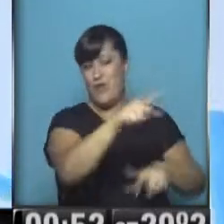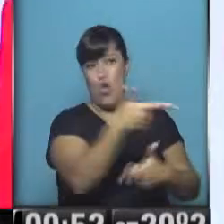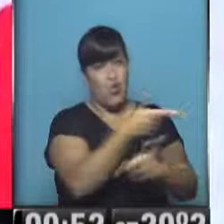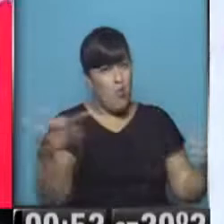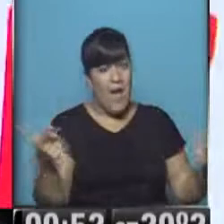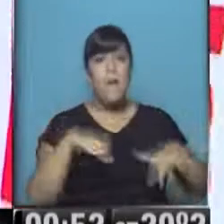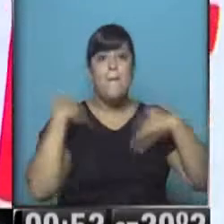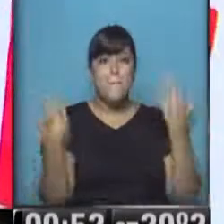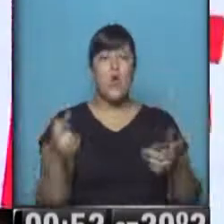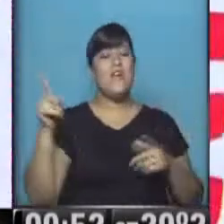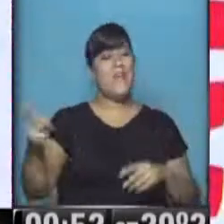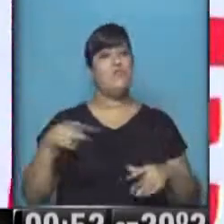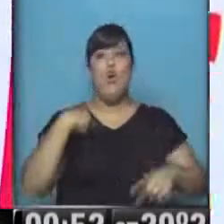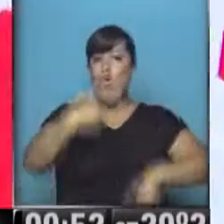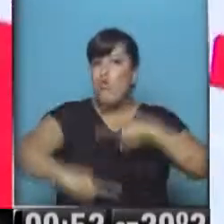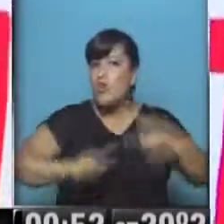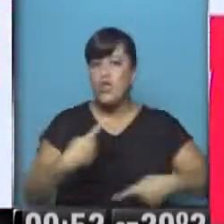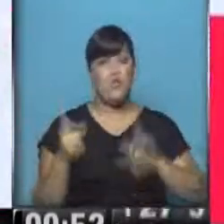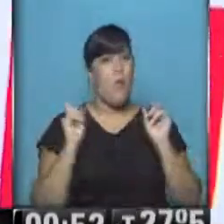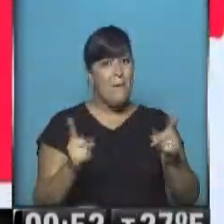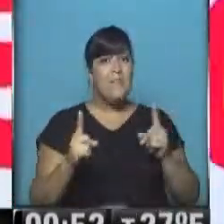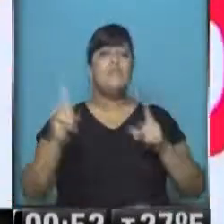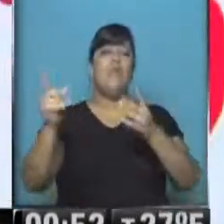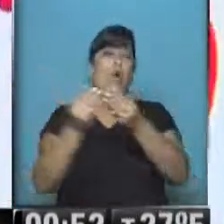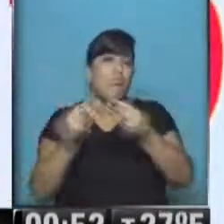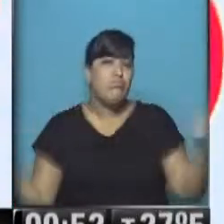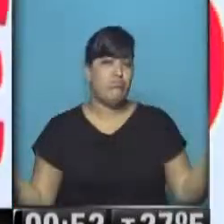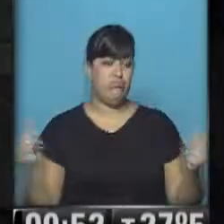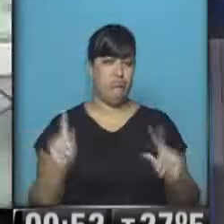lourdes continúan como desaparecidos